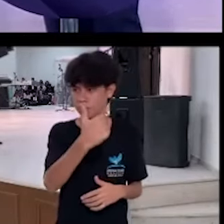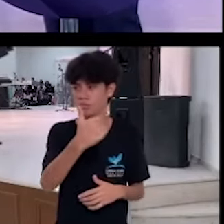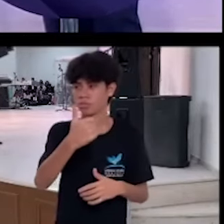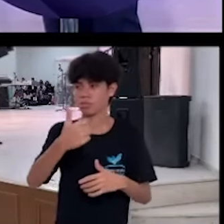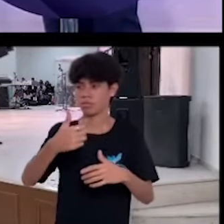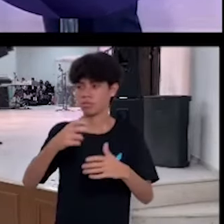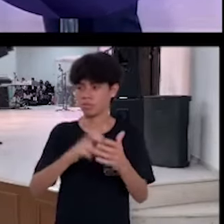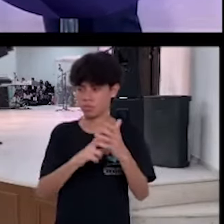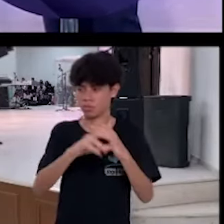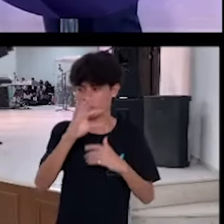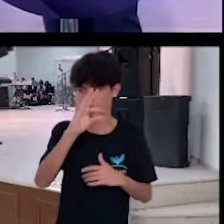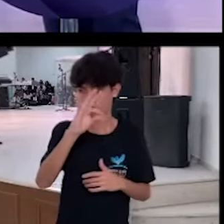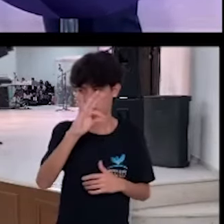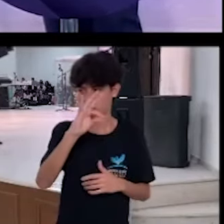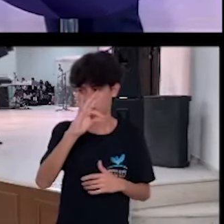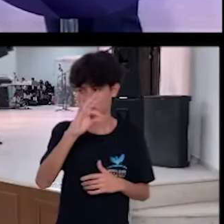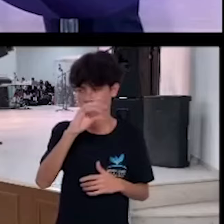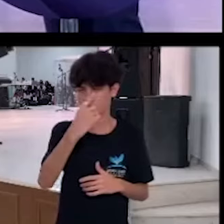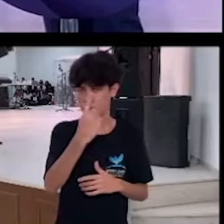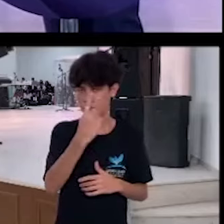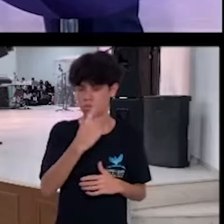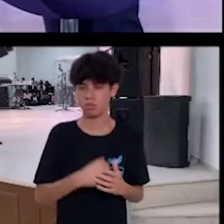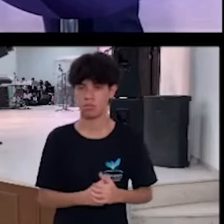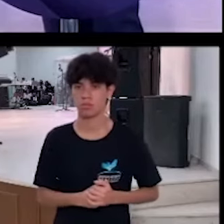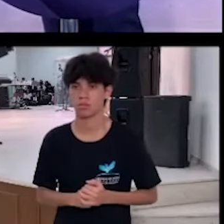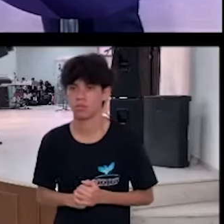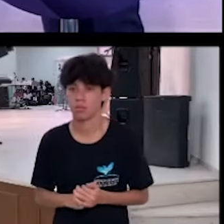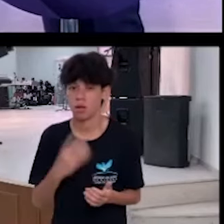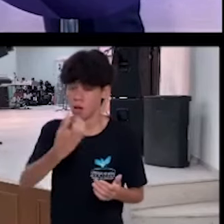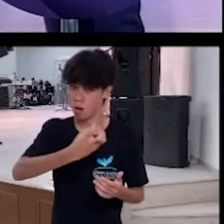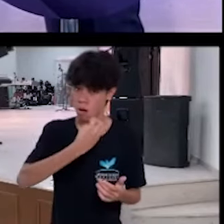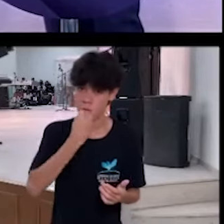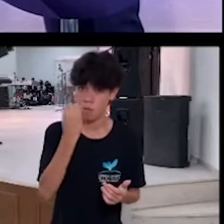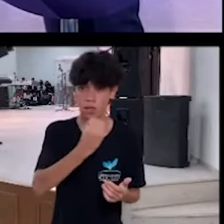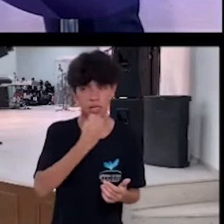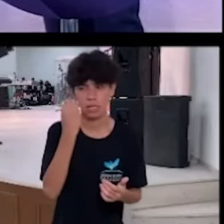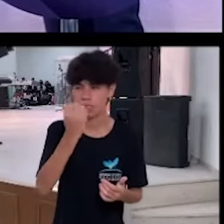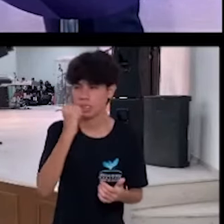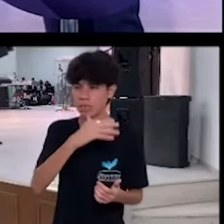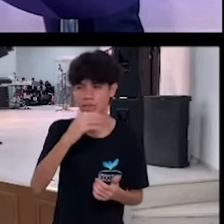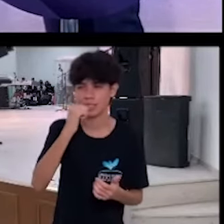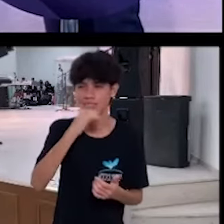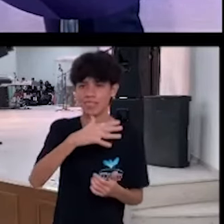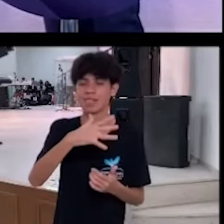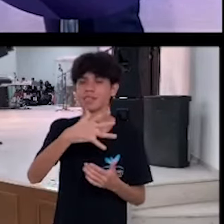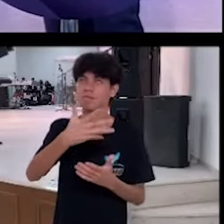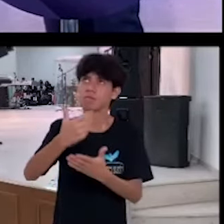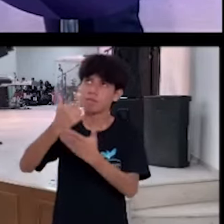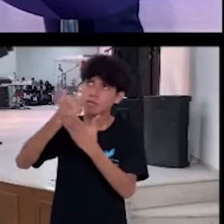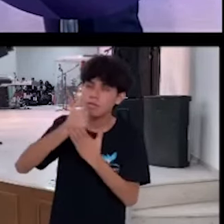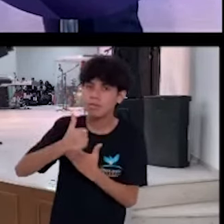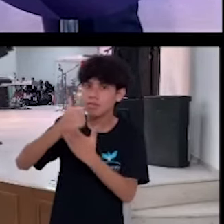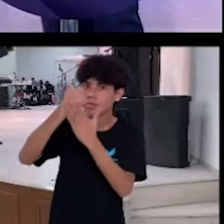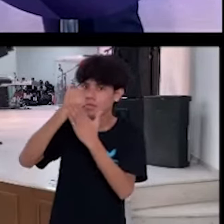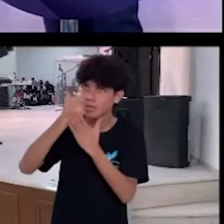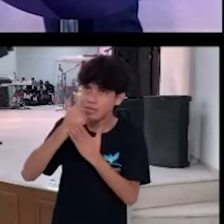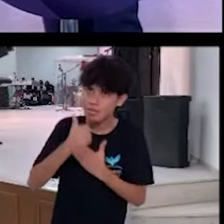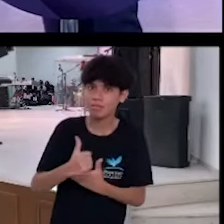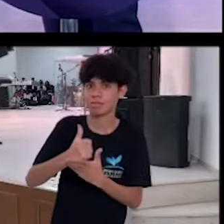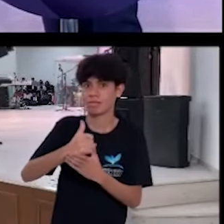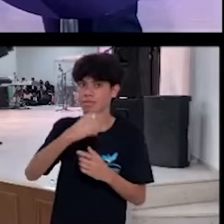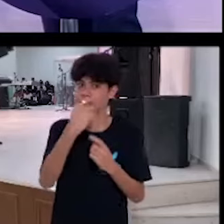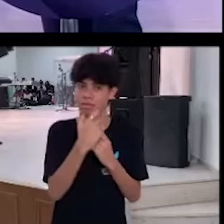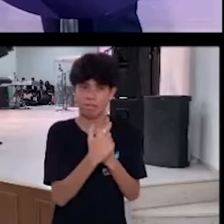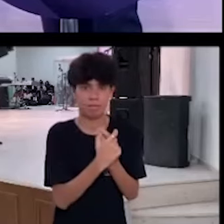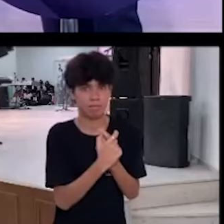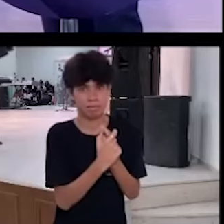¿Cómo, hermanos? ¿Cómo? ¿No les escucho? Orando. Y una de las oraciones más importantes que debemos hacer